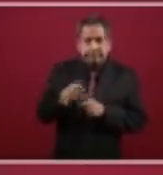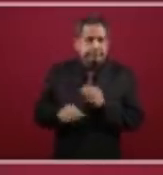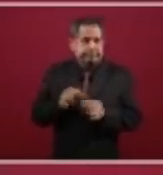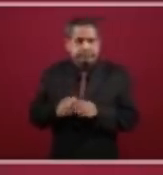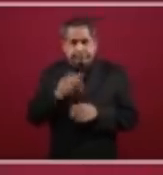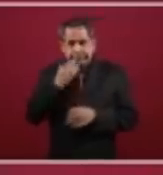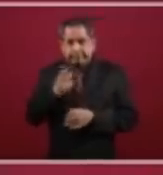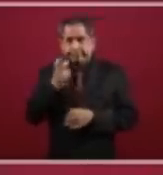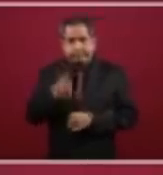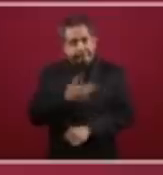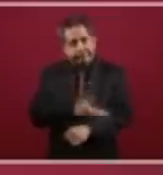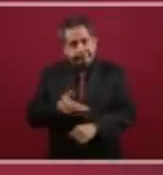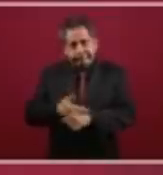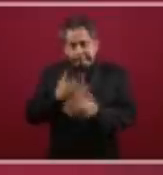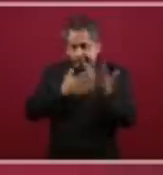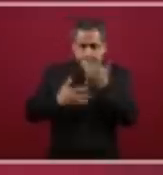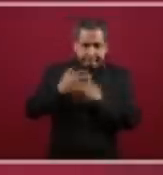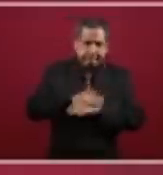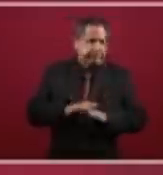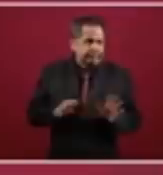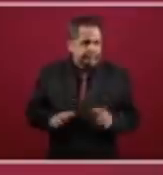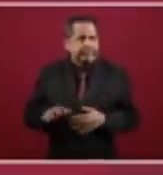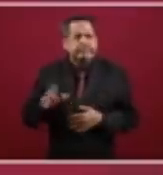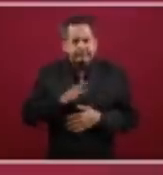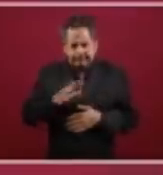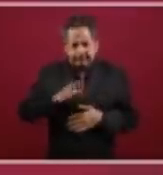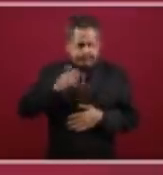realidad ese fue el proceso de confusión. Sí hay una